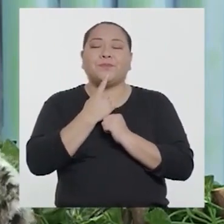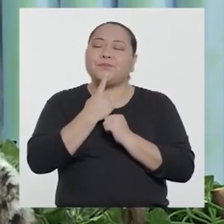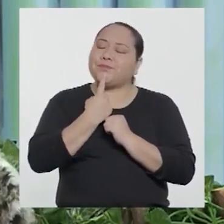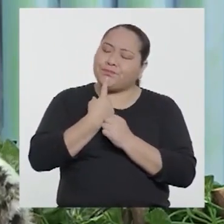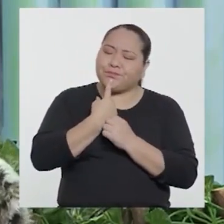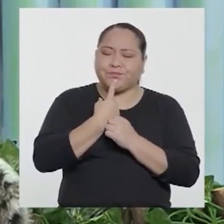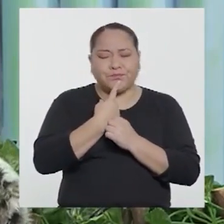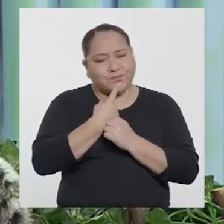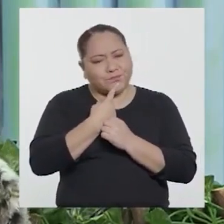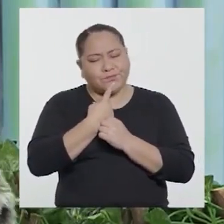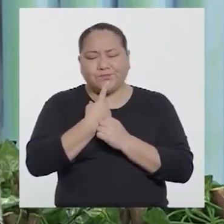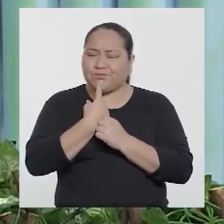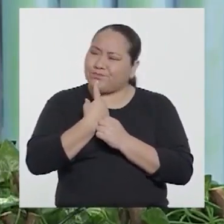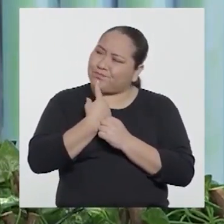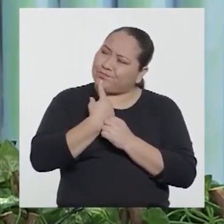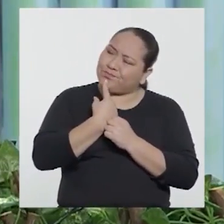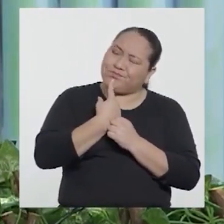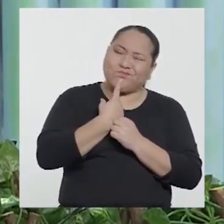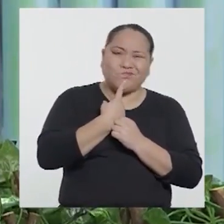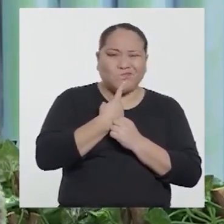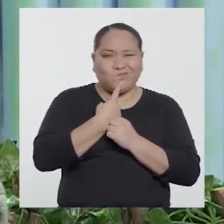Y